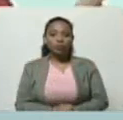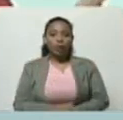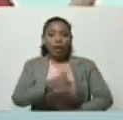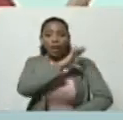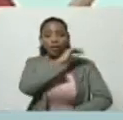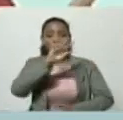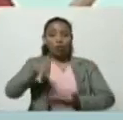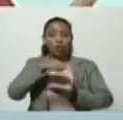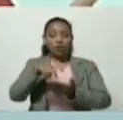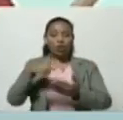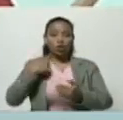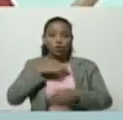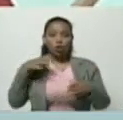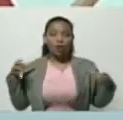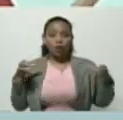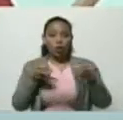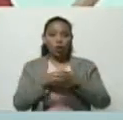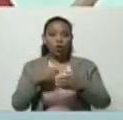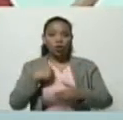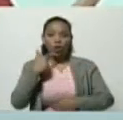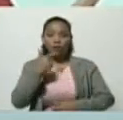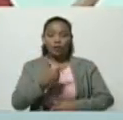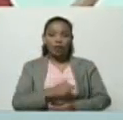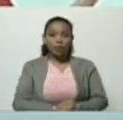estamos reunidos. Yo les decía que